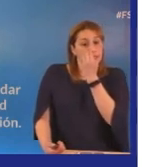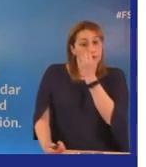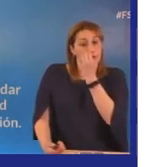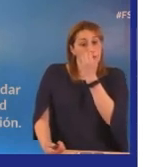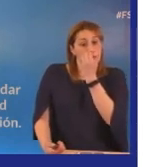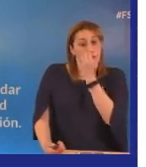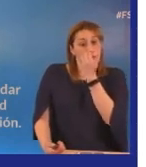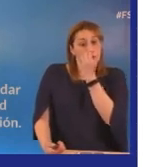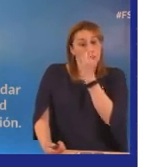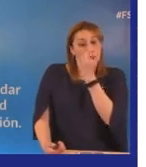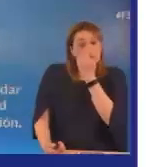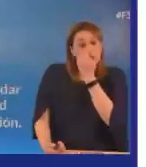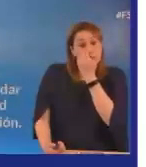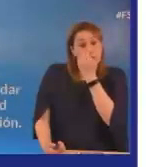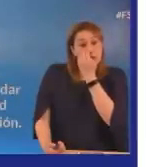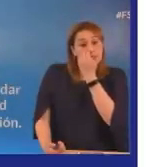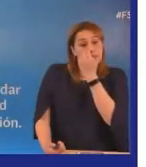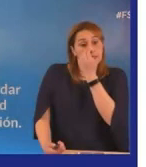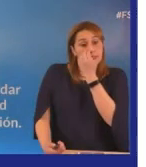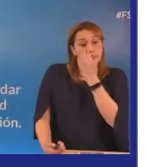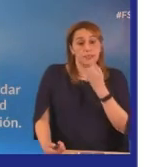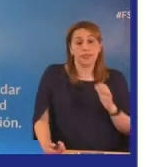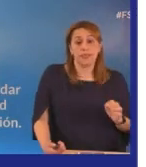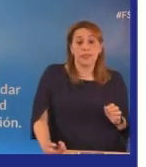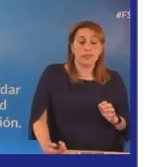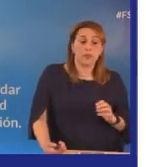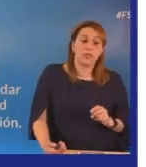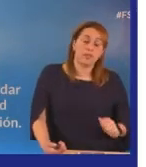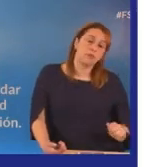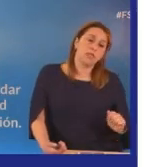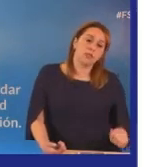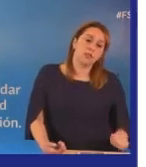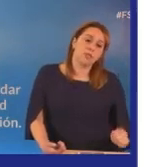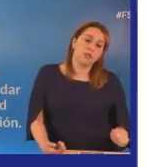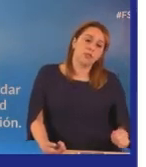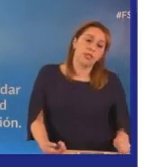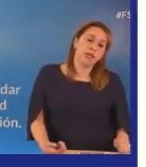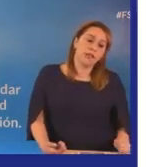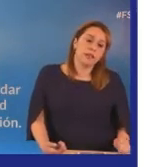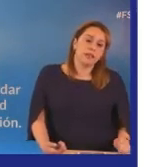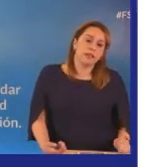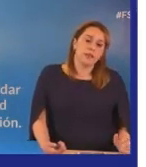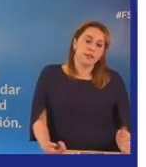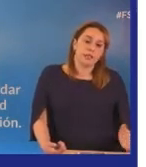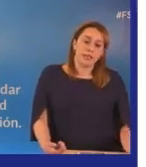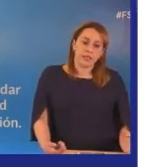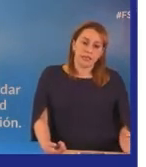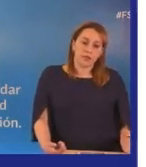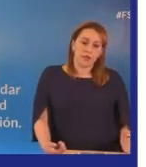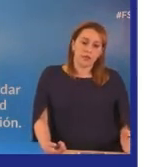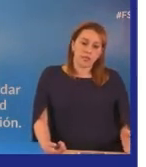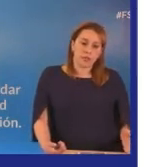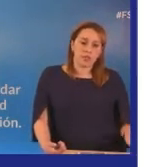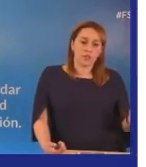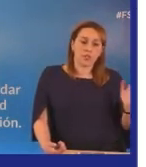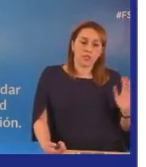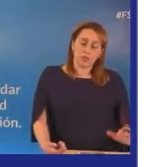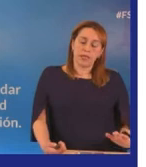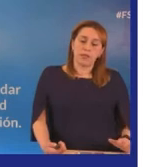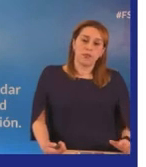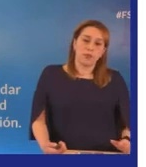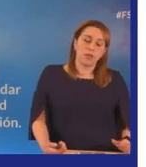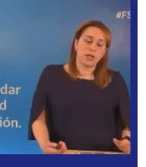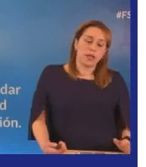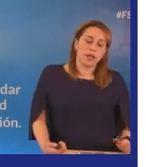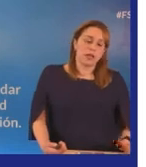Ya en este momento se usa muchísimo algunas técnicas que tienen que ver con la estimulación sensorial. Cabe aclarar que cuando empieza nuestro